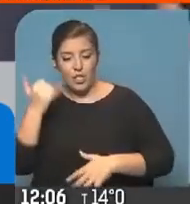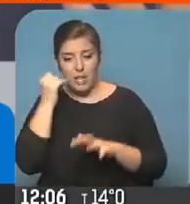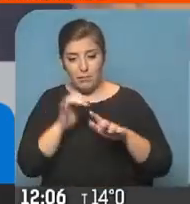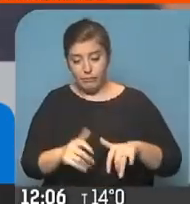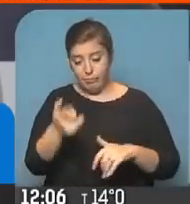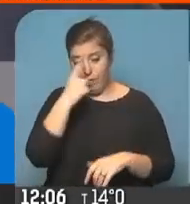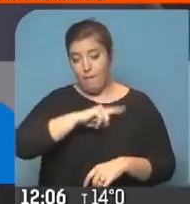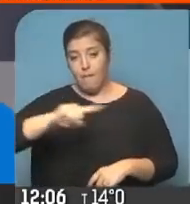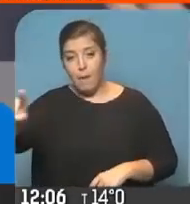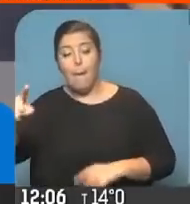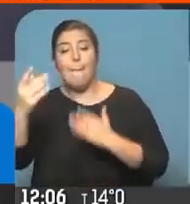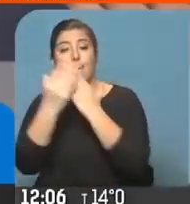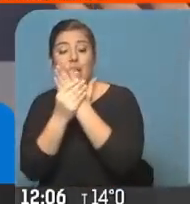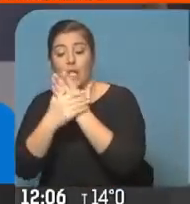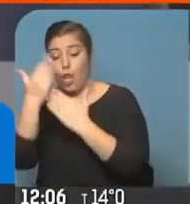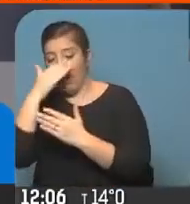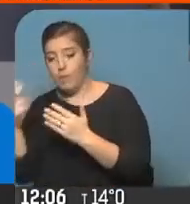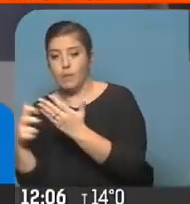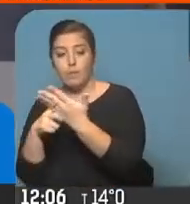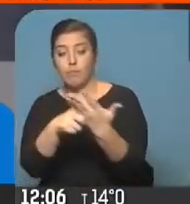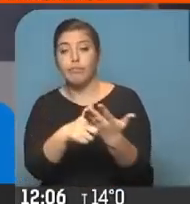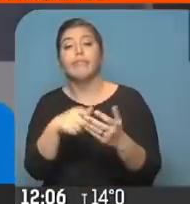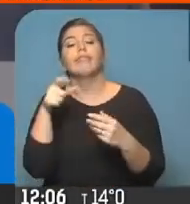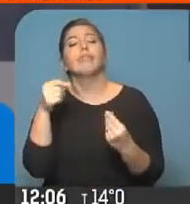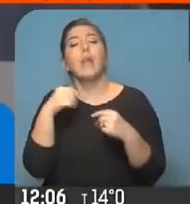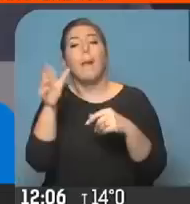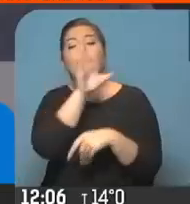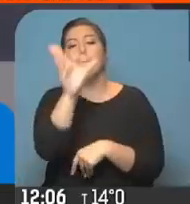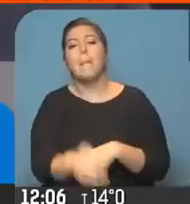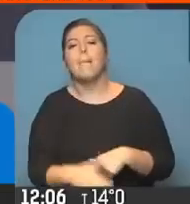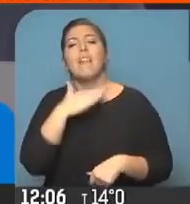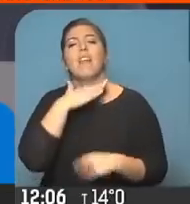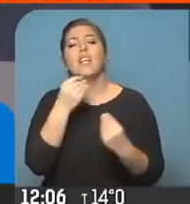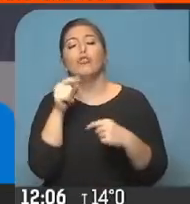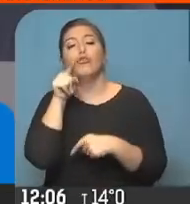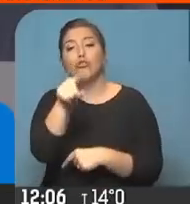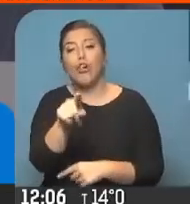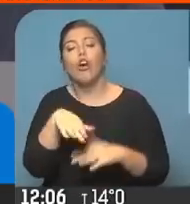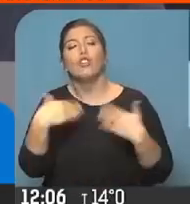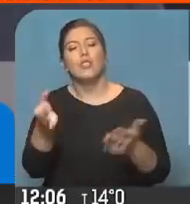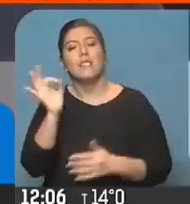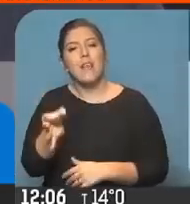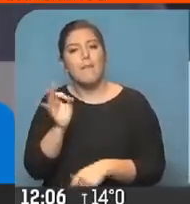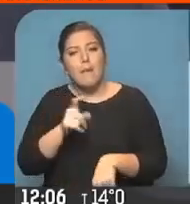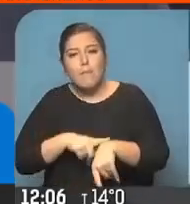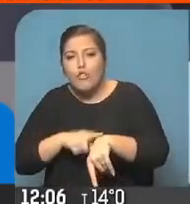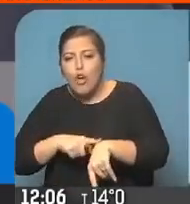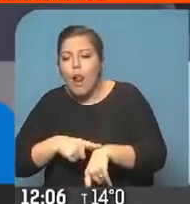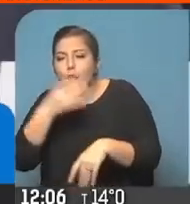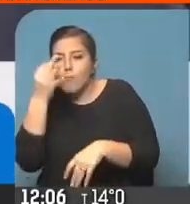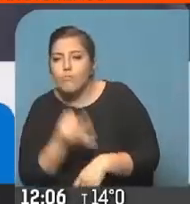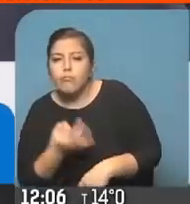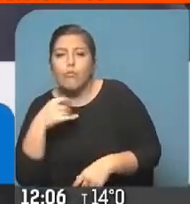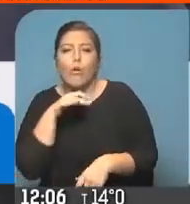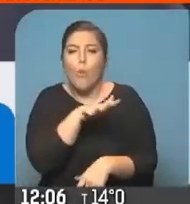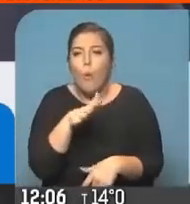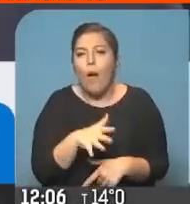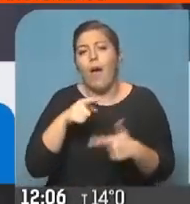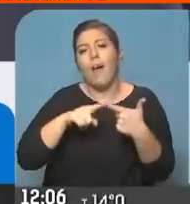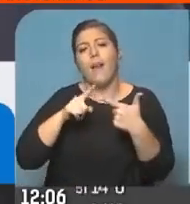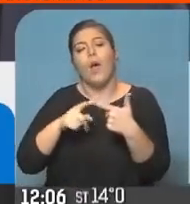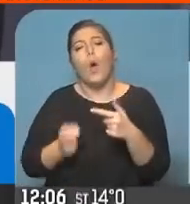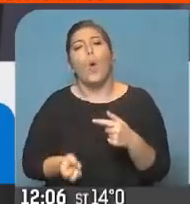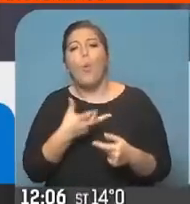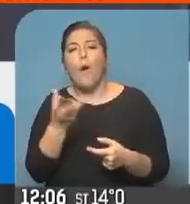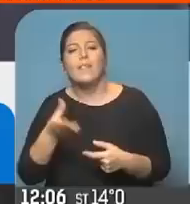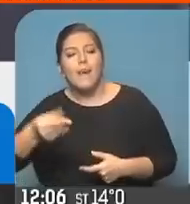al ministerio oa la fiscalía rebotó el ministerio en el mapa del delito con lo cual no somos horarios lugares reiteración de